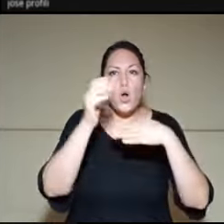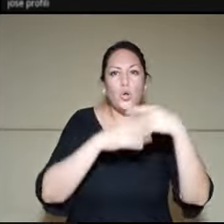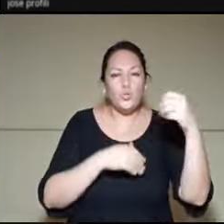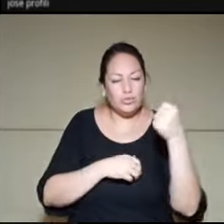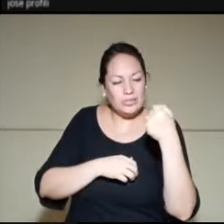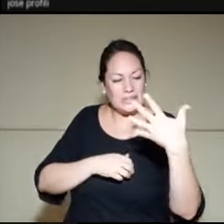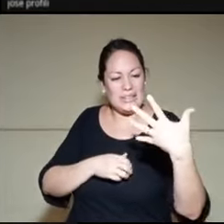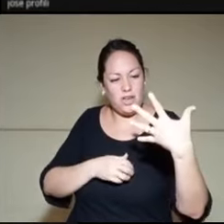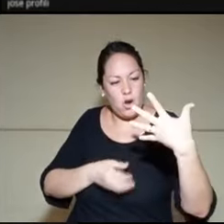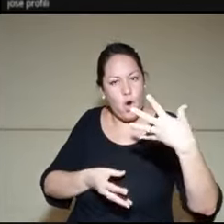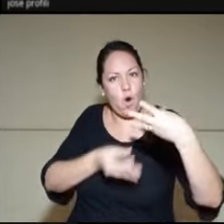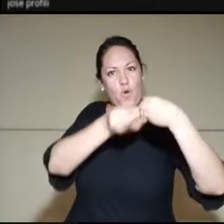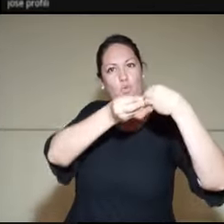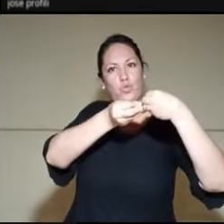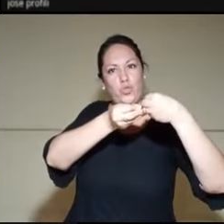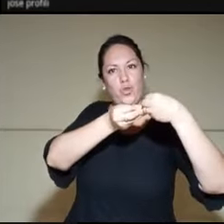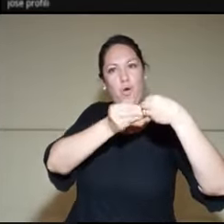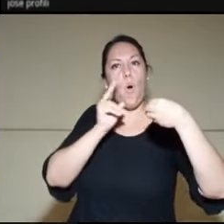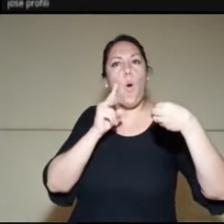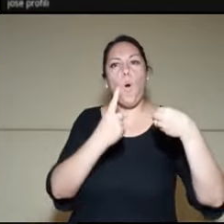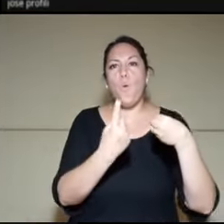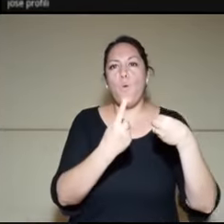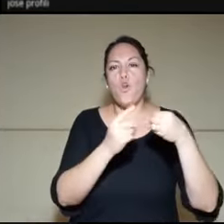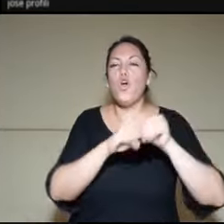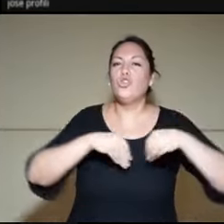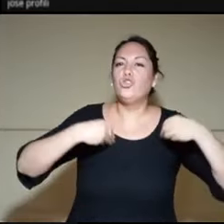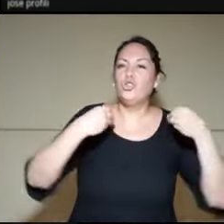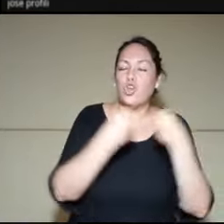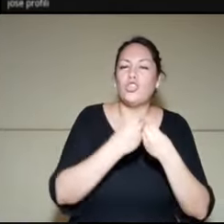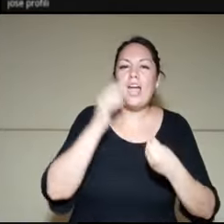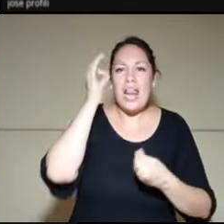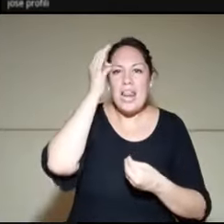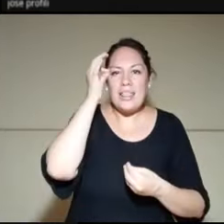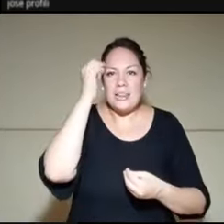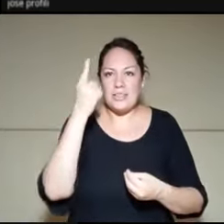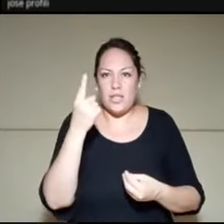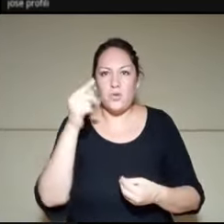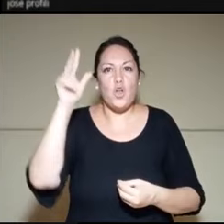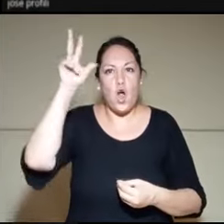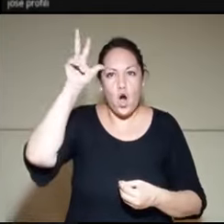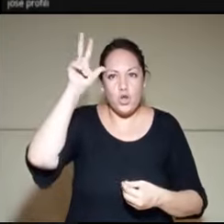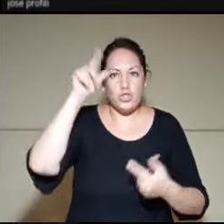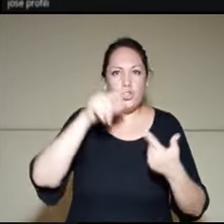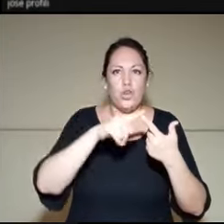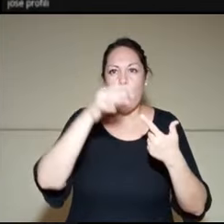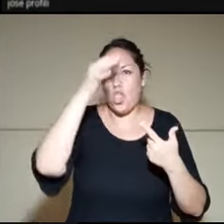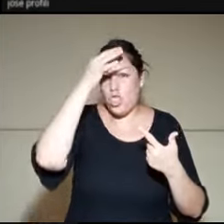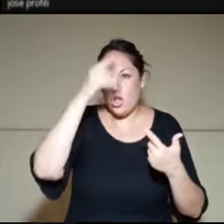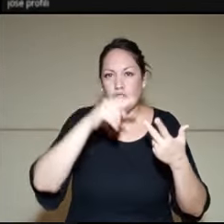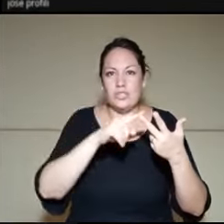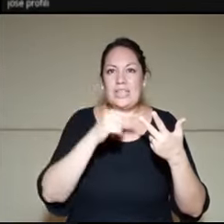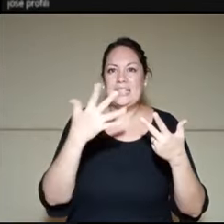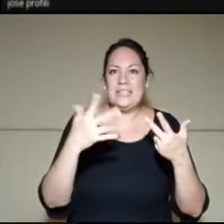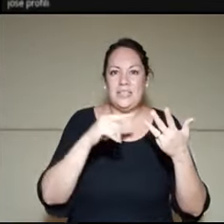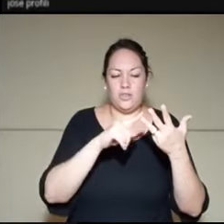pero está formado por 5 vértebras, ¿sí? Entonces son 31. 8, 12, 5, 5 y